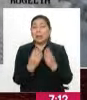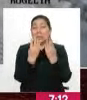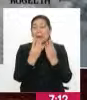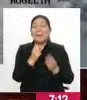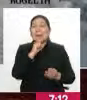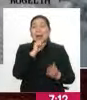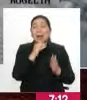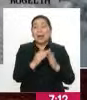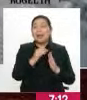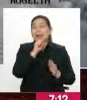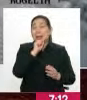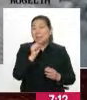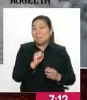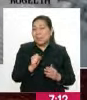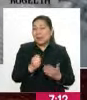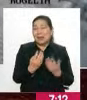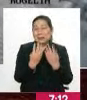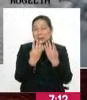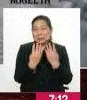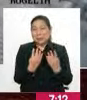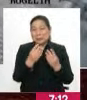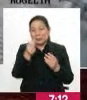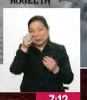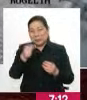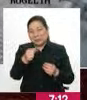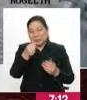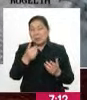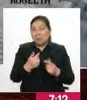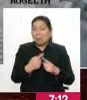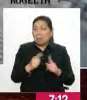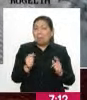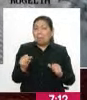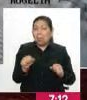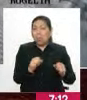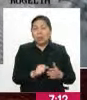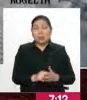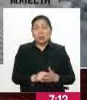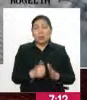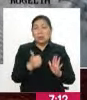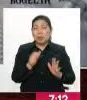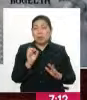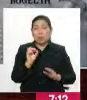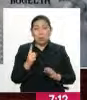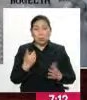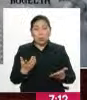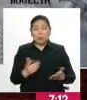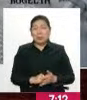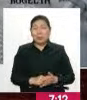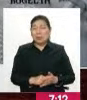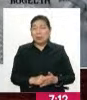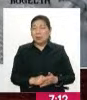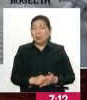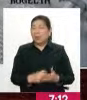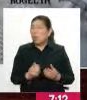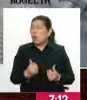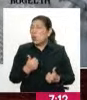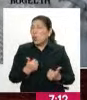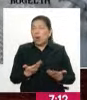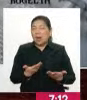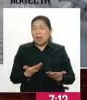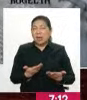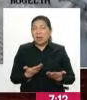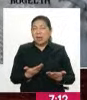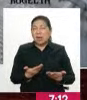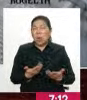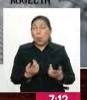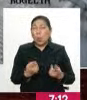¿no? Y estaban aparentemente bien y el movimiento fue de 6.1, ¿no? Básicamente, ¿cuáles son los factores